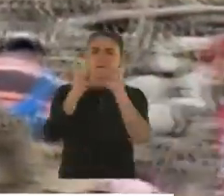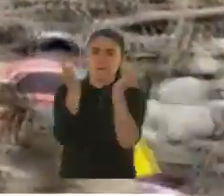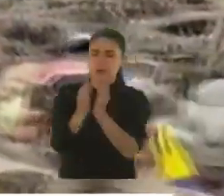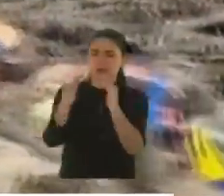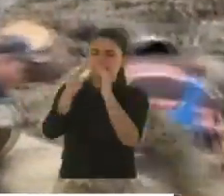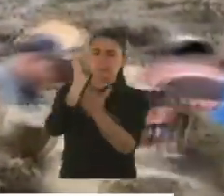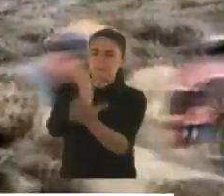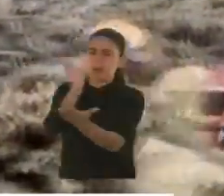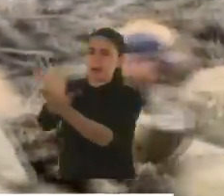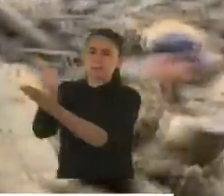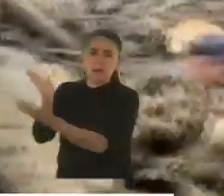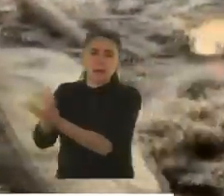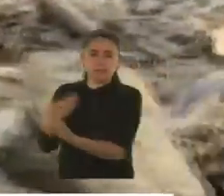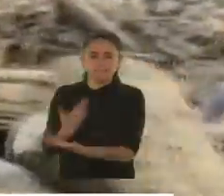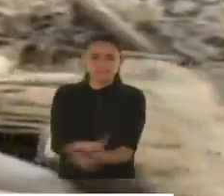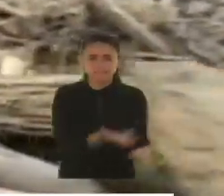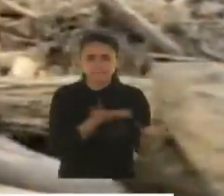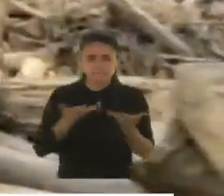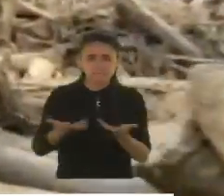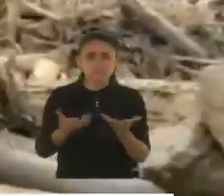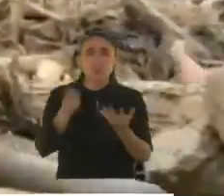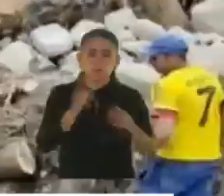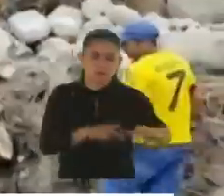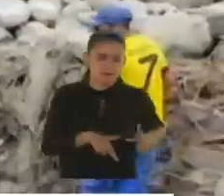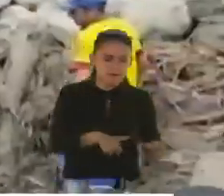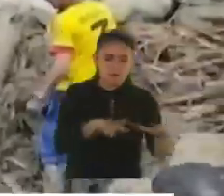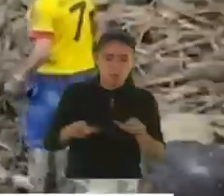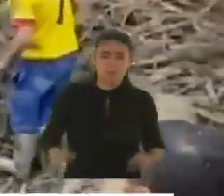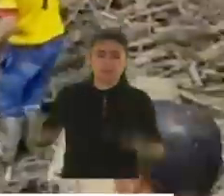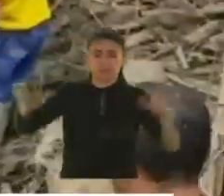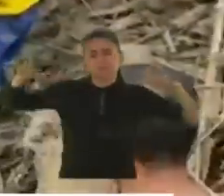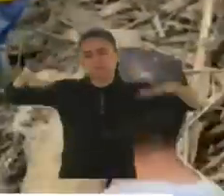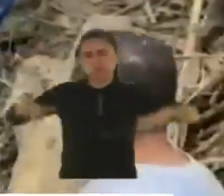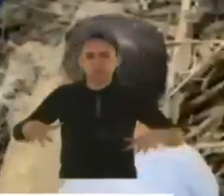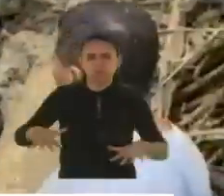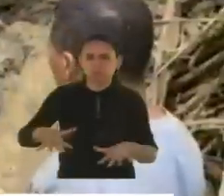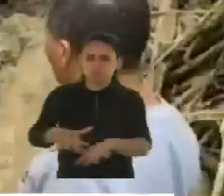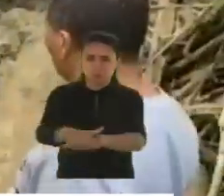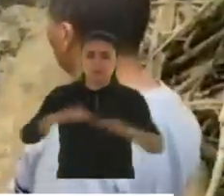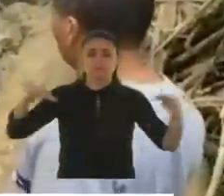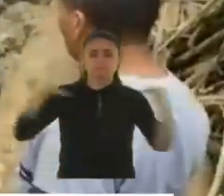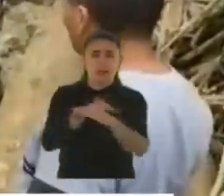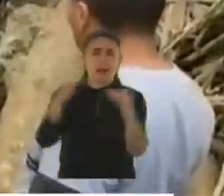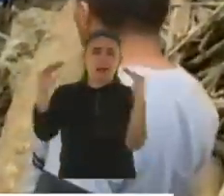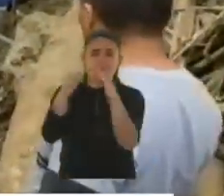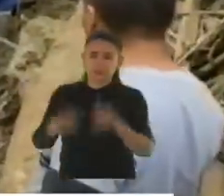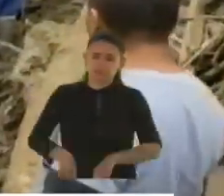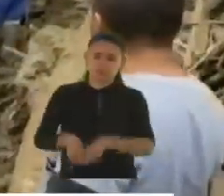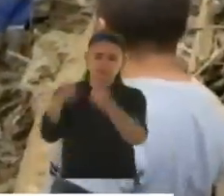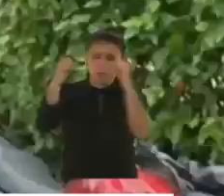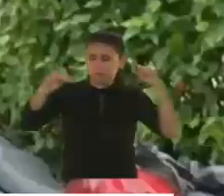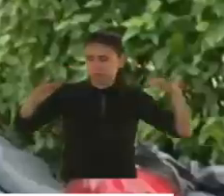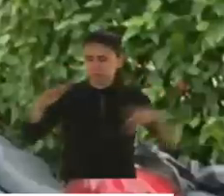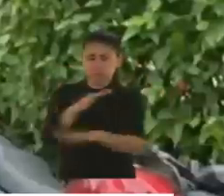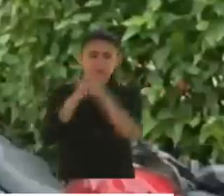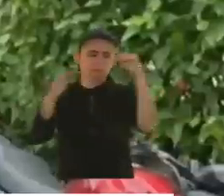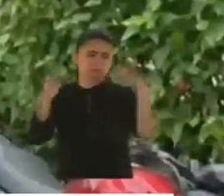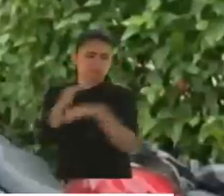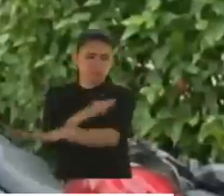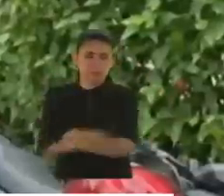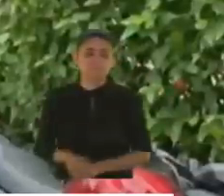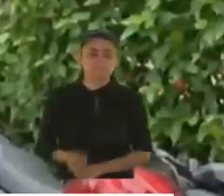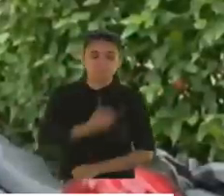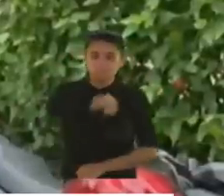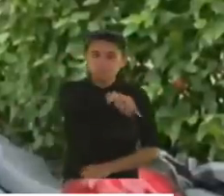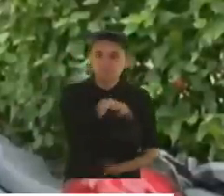damnificadas por la avenida torrencial de las quebradas Janeiro y Alto Cielo, que atravesó calles y viviendas del corregimiento. Llegamos con